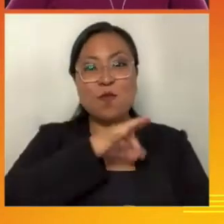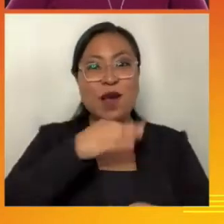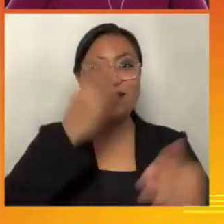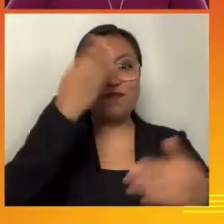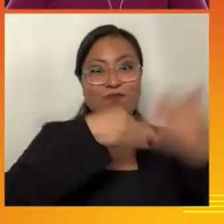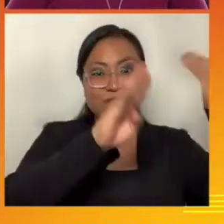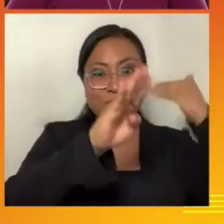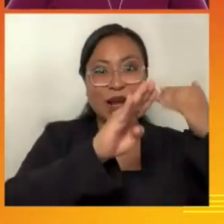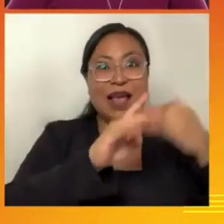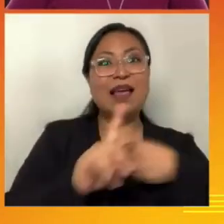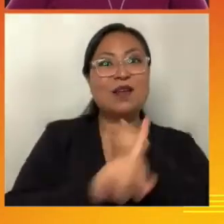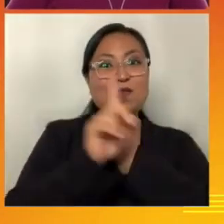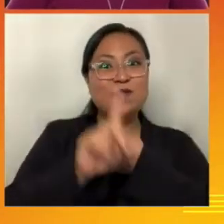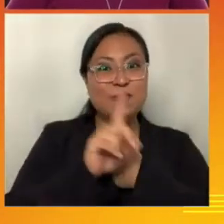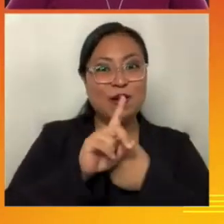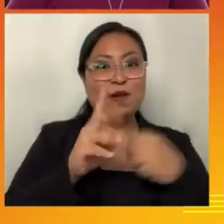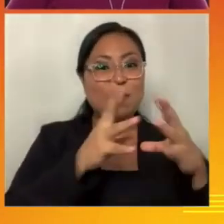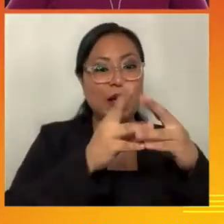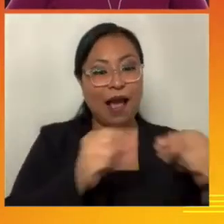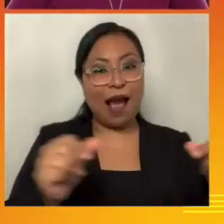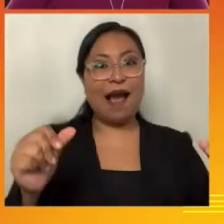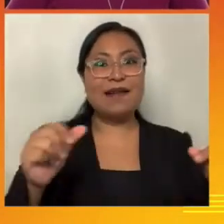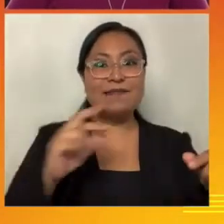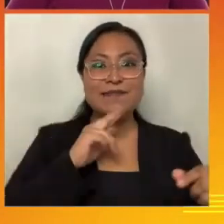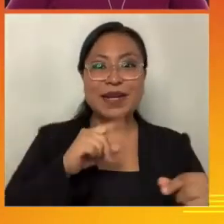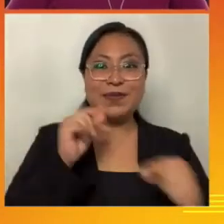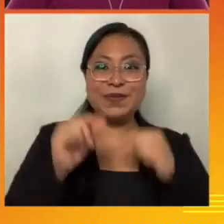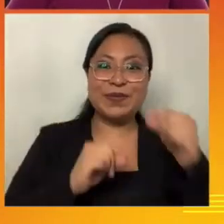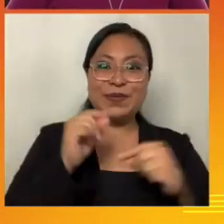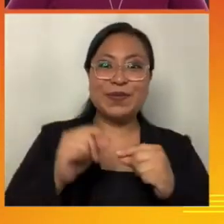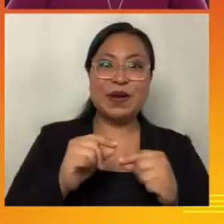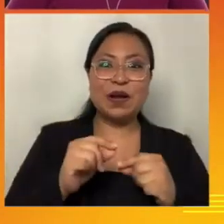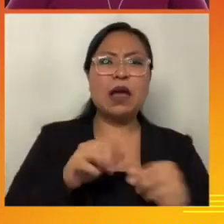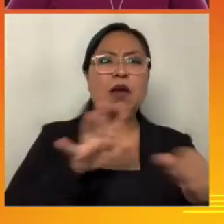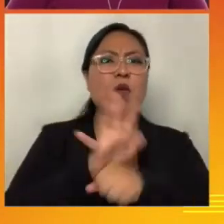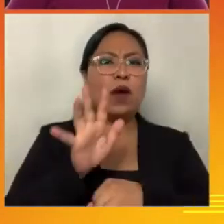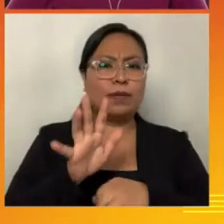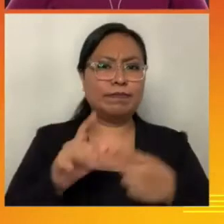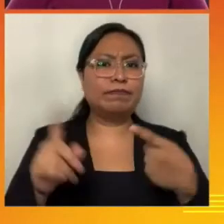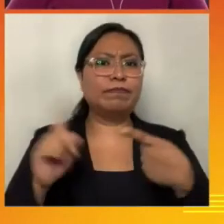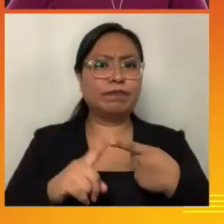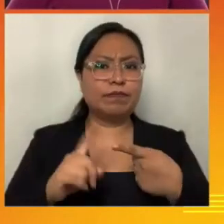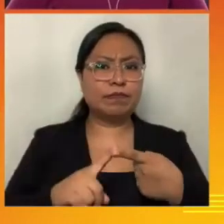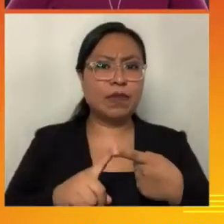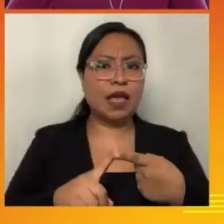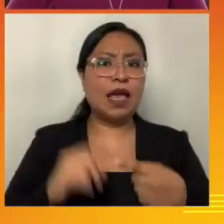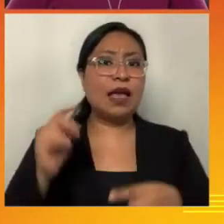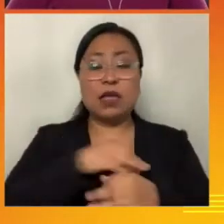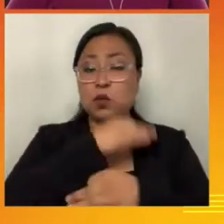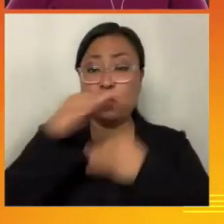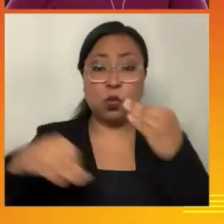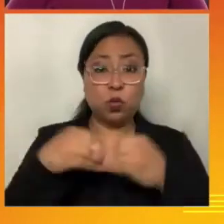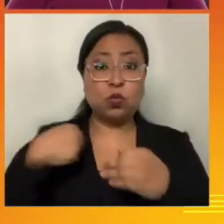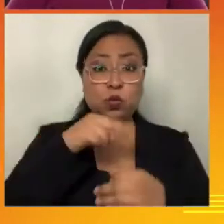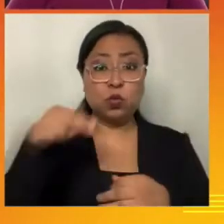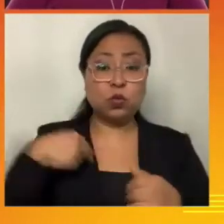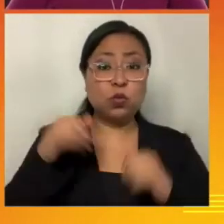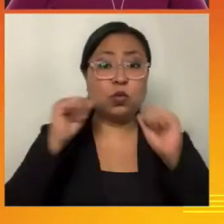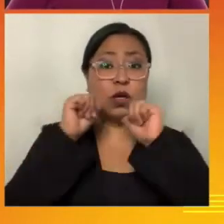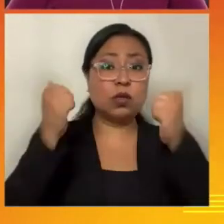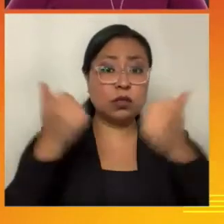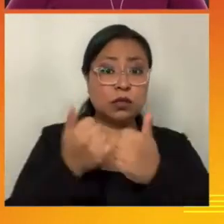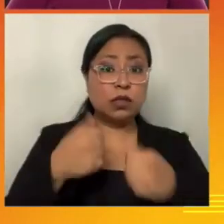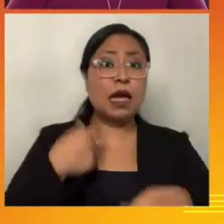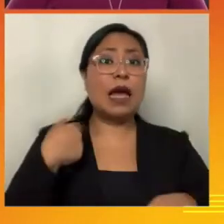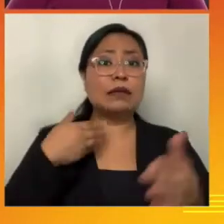estas situaciones. Y una de estas situaciones, y creo que es la más obvia, es que todas nosotras nos enfrentamos